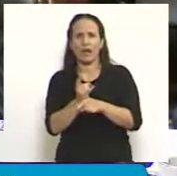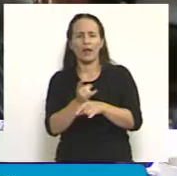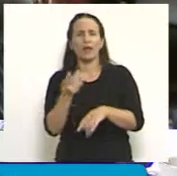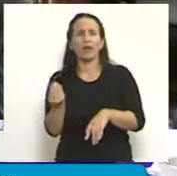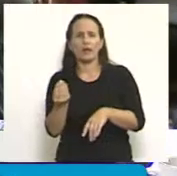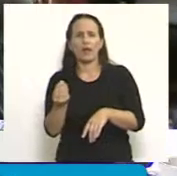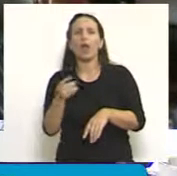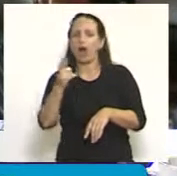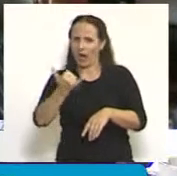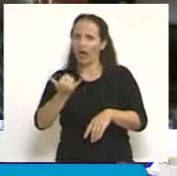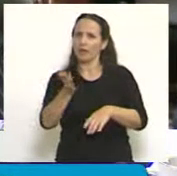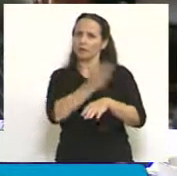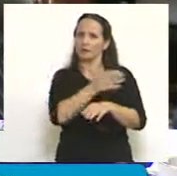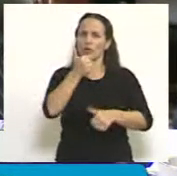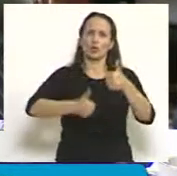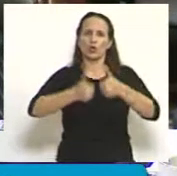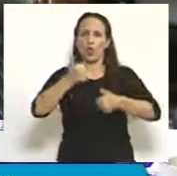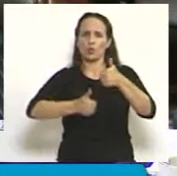preside y para ser